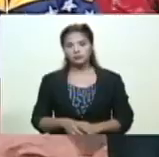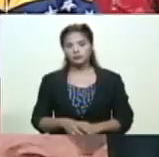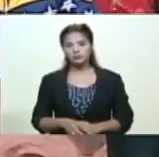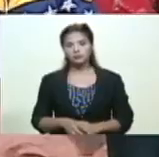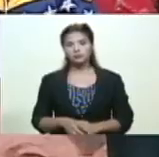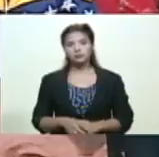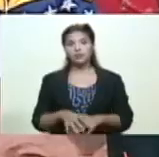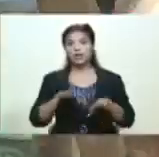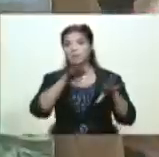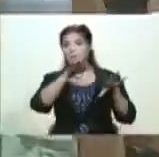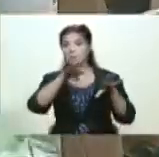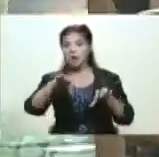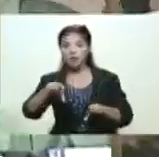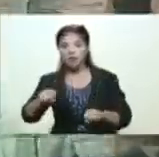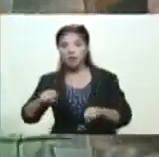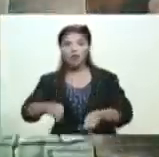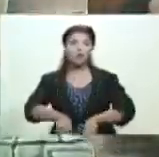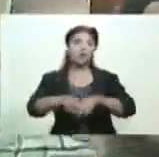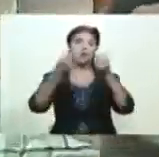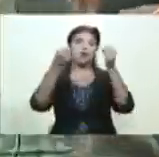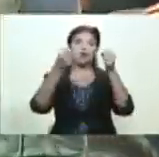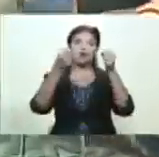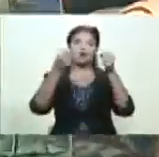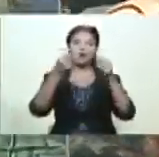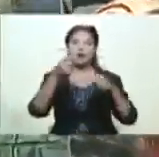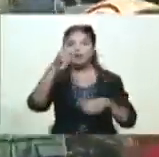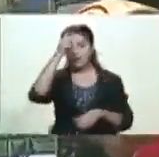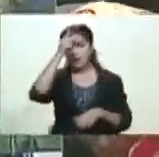que invadió y destruyó Irak,